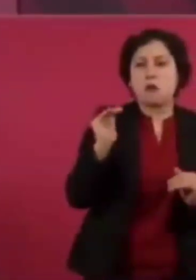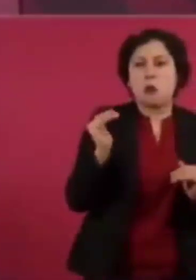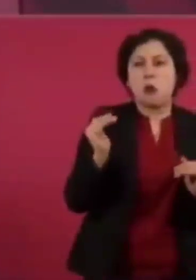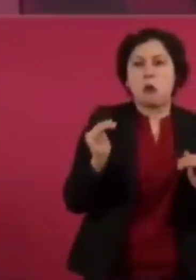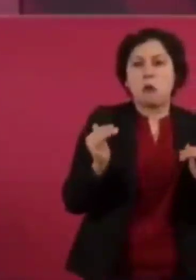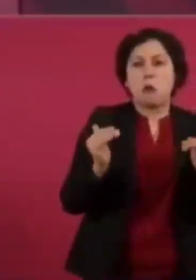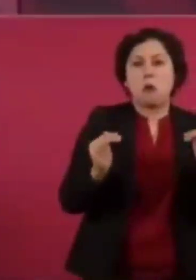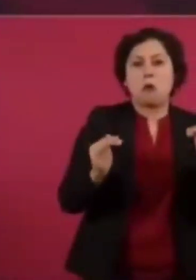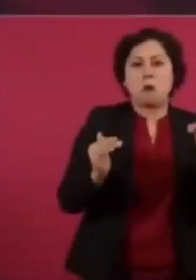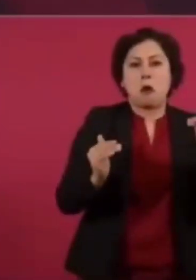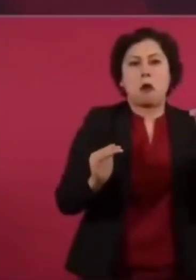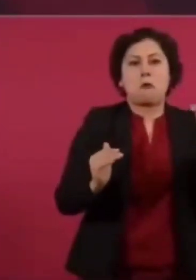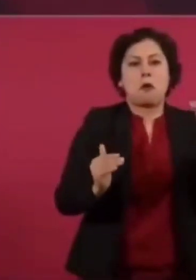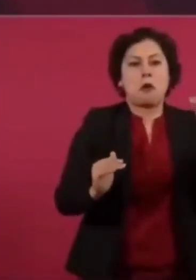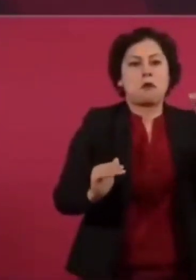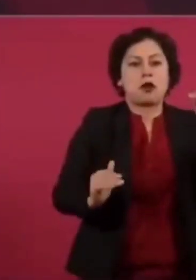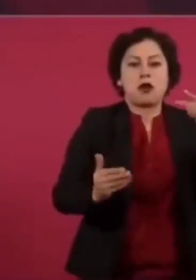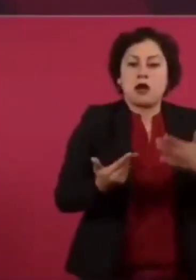se ha fortalecido